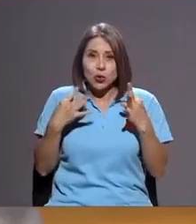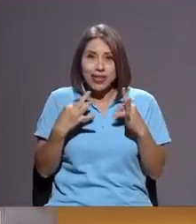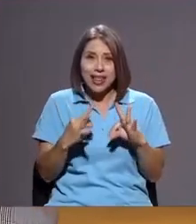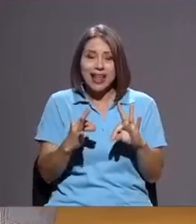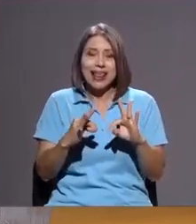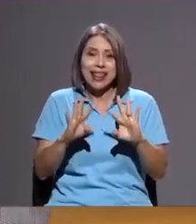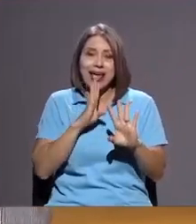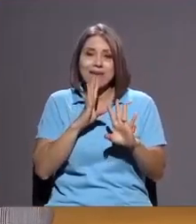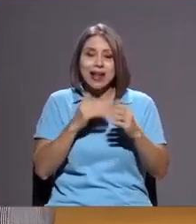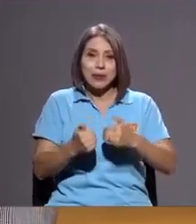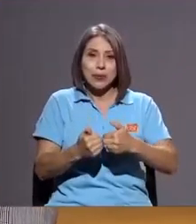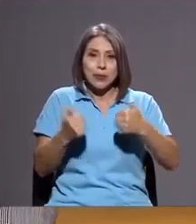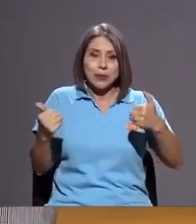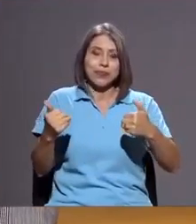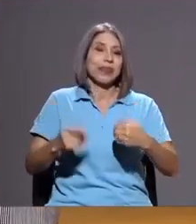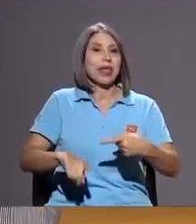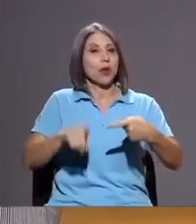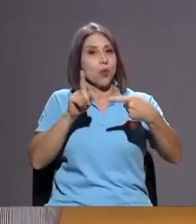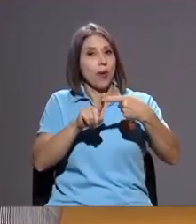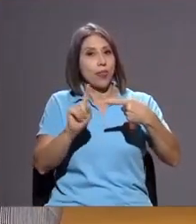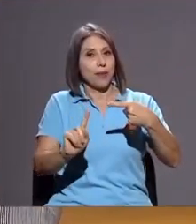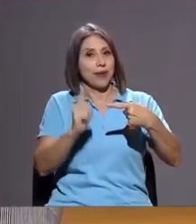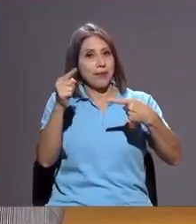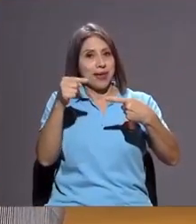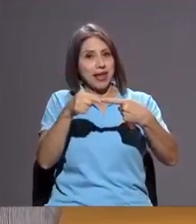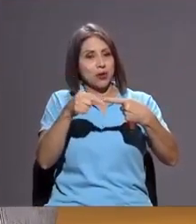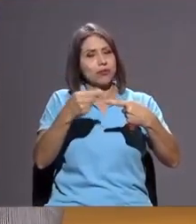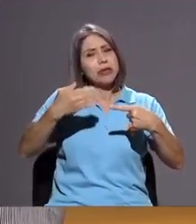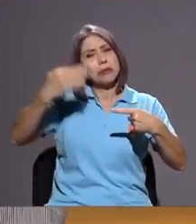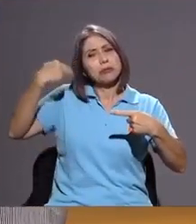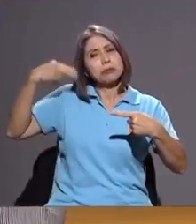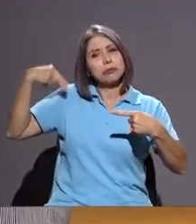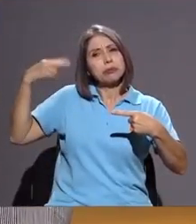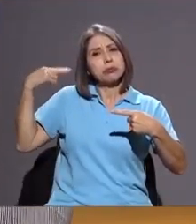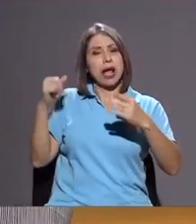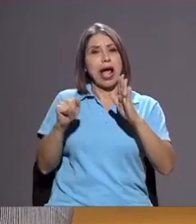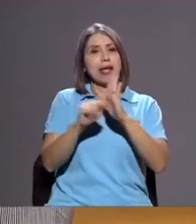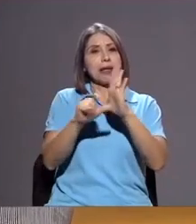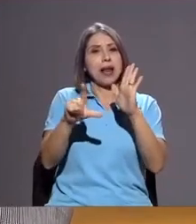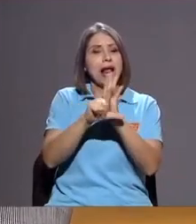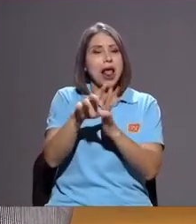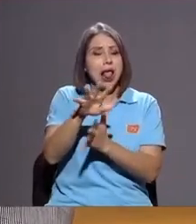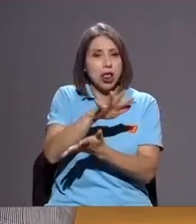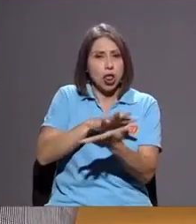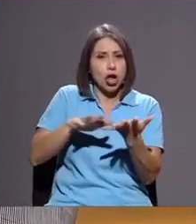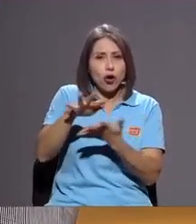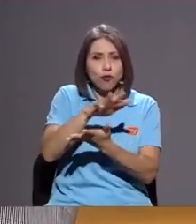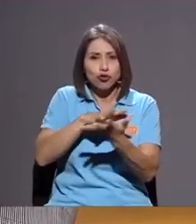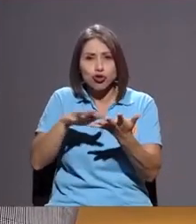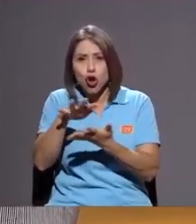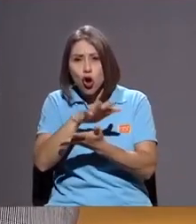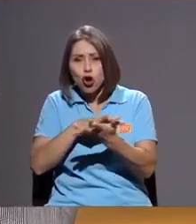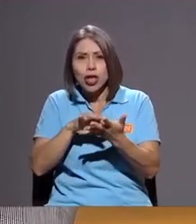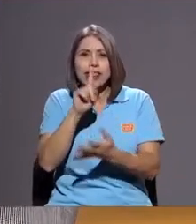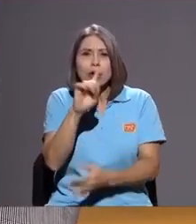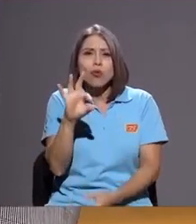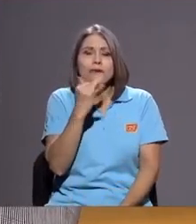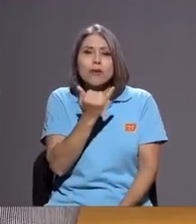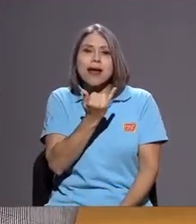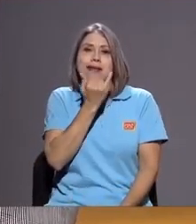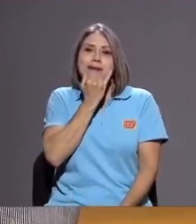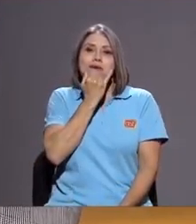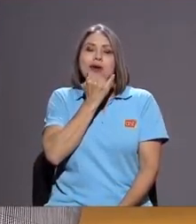favor. En cuanto al primero, en realidad lo que ha habido históricamente en la Asamblea es una confusión, porque equivocadamente se ha